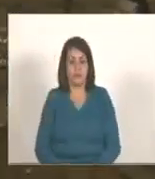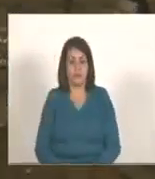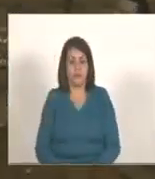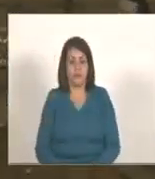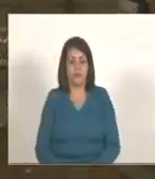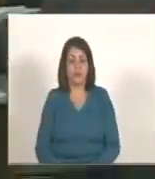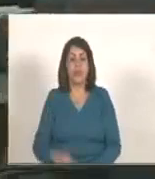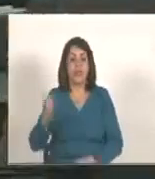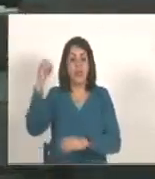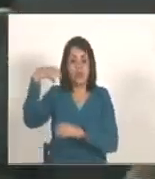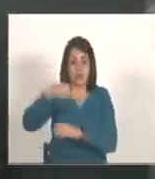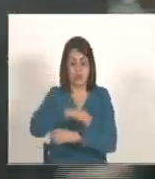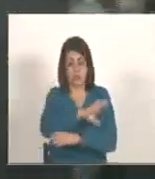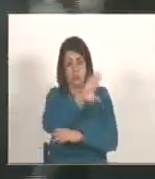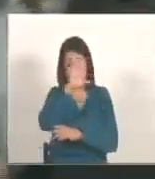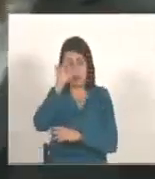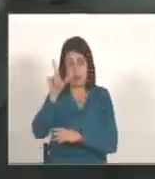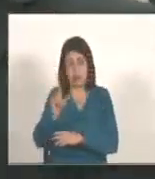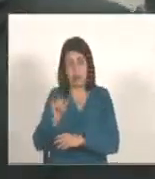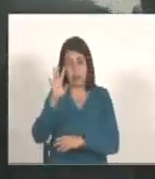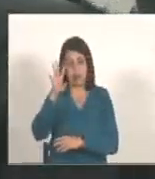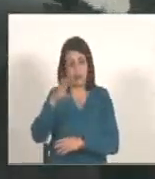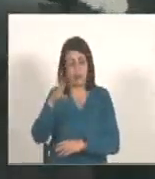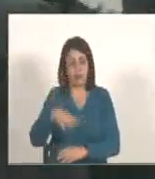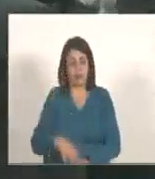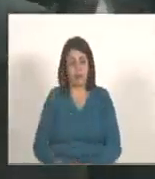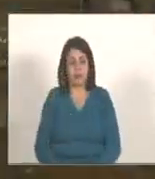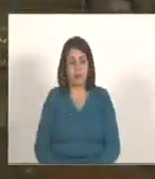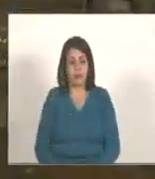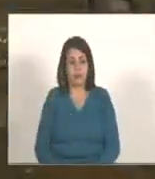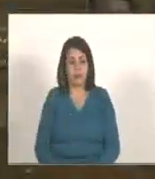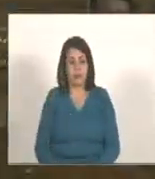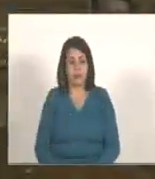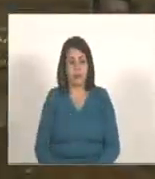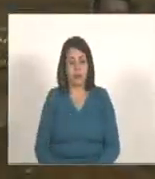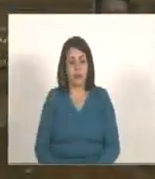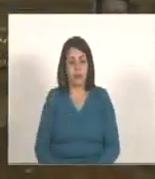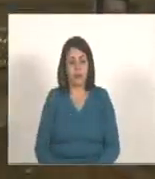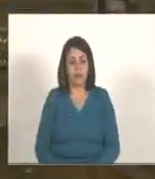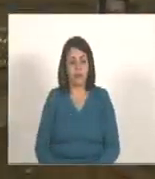El sol de Venezuela nace en el Esequibo.